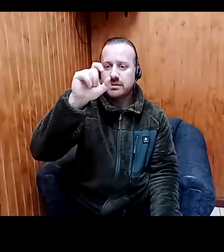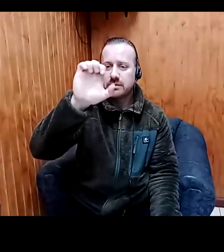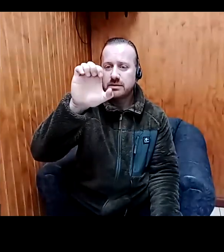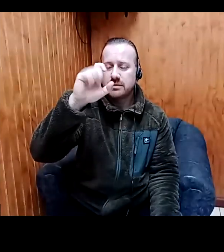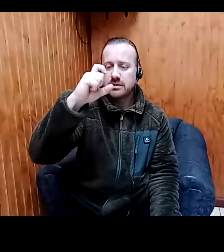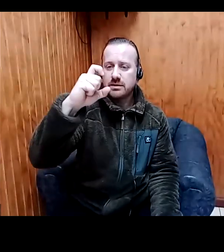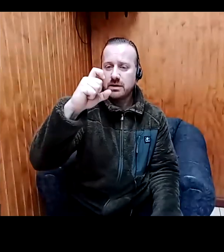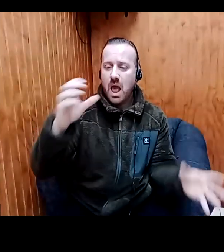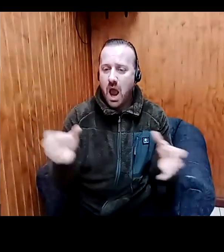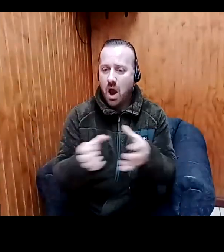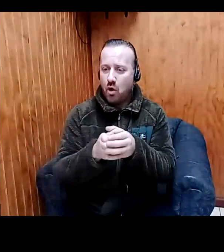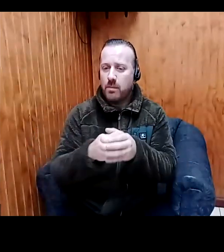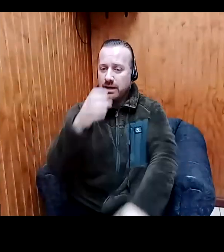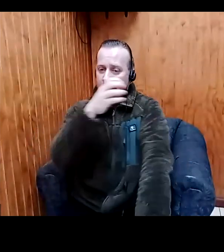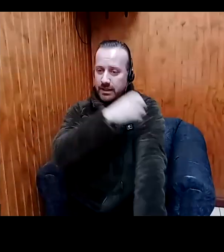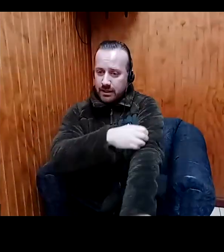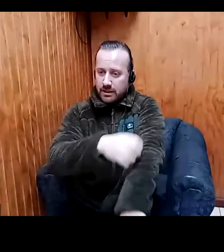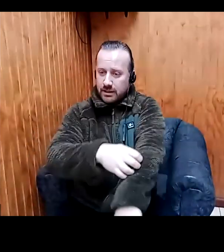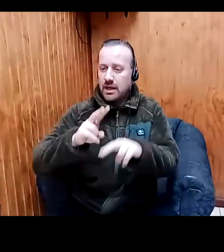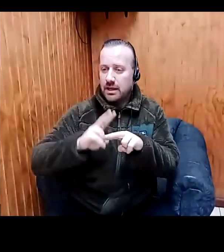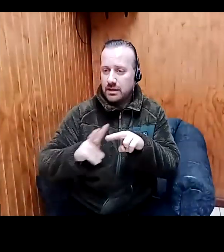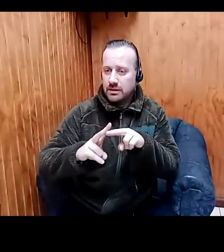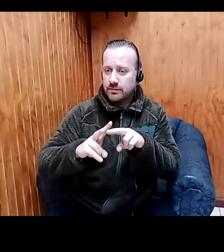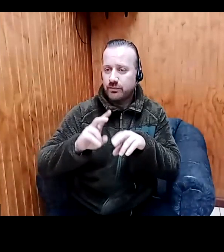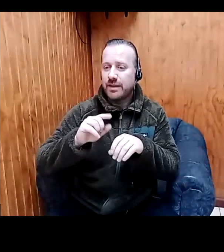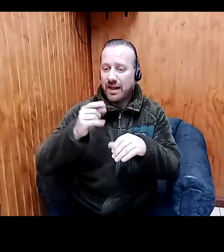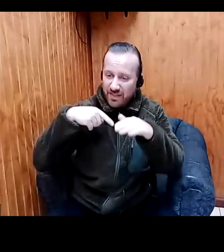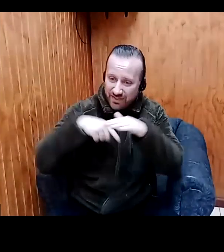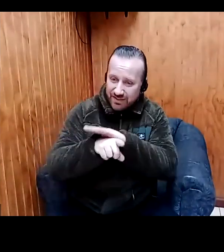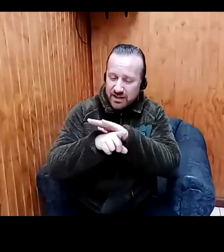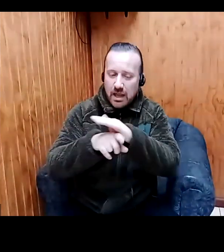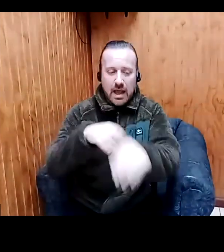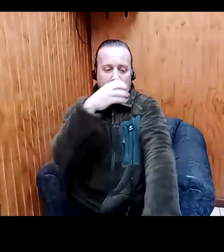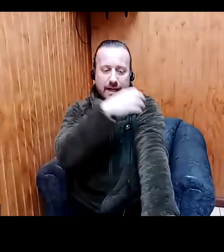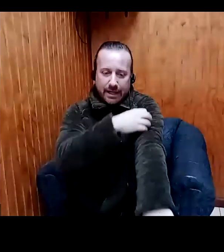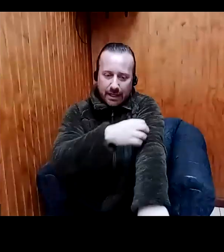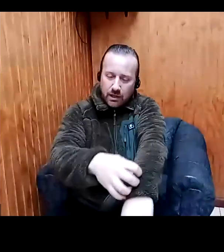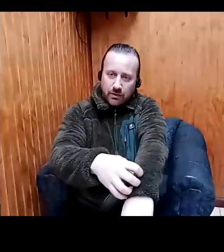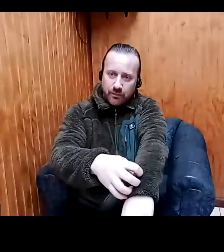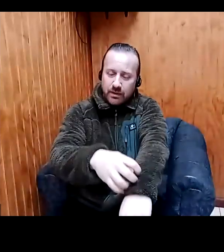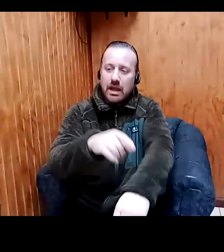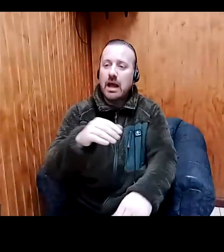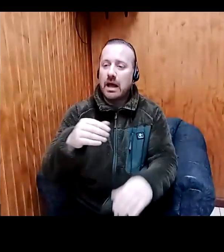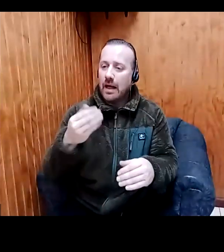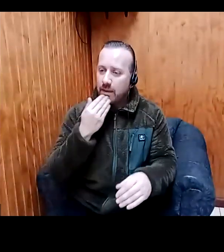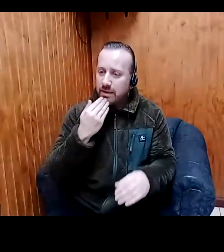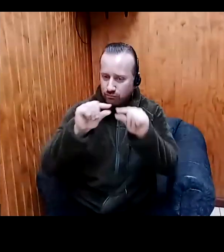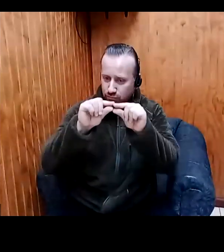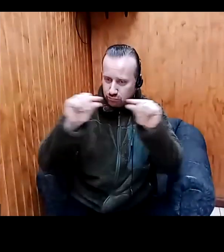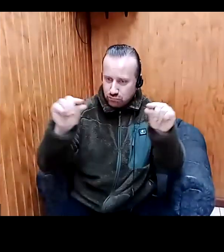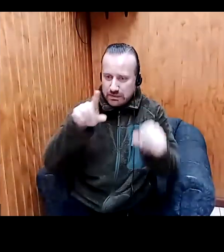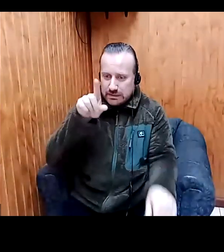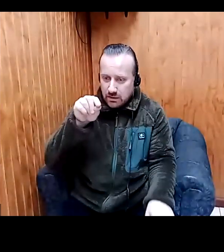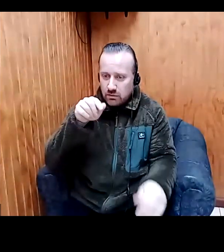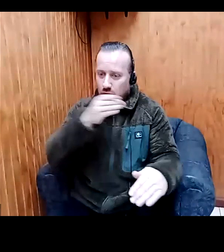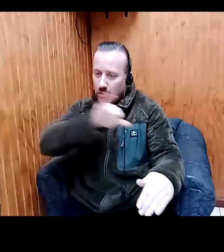regiones están realizando los congresos interregionales. También vamos a dejar aquí el link para que puedan acceder a conocer los